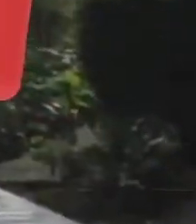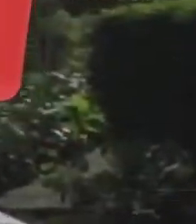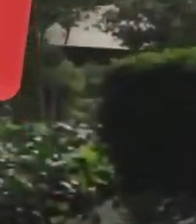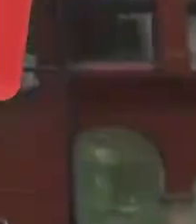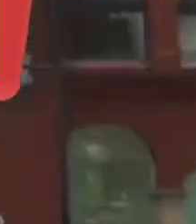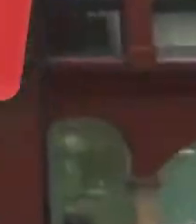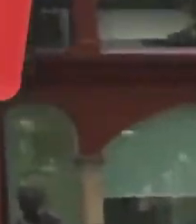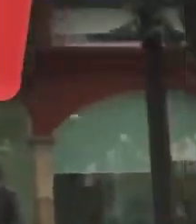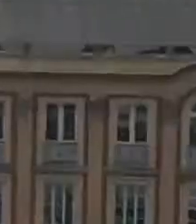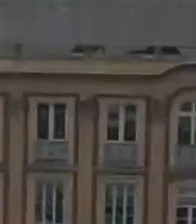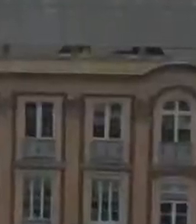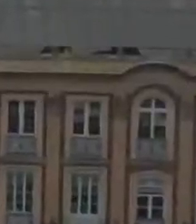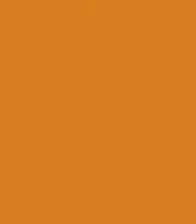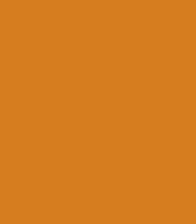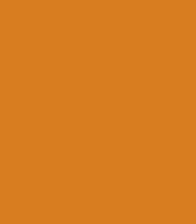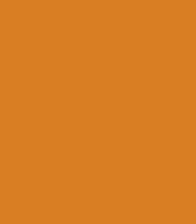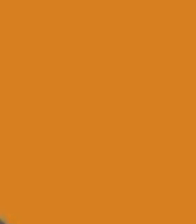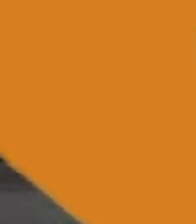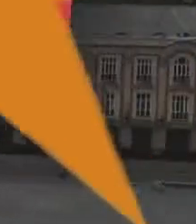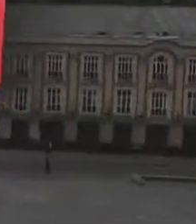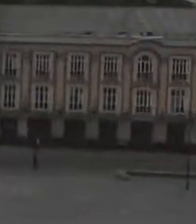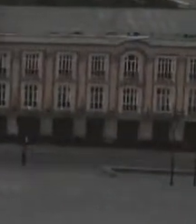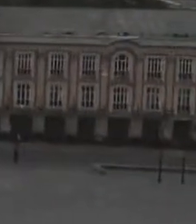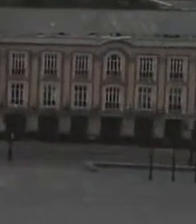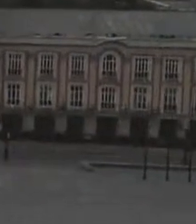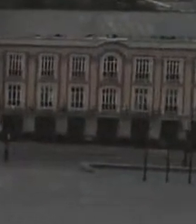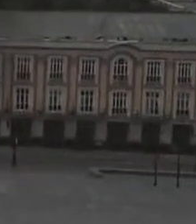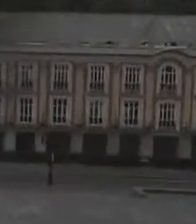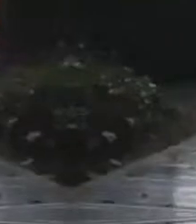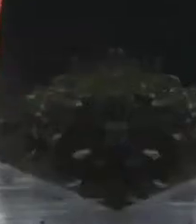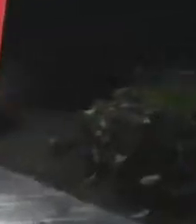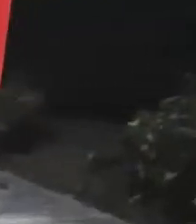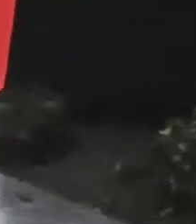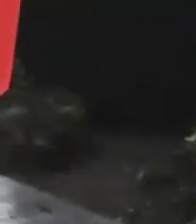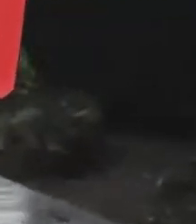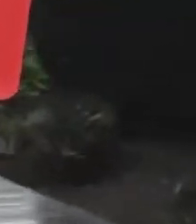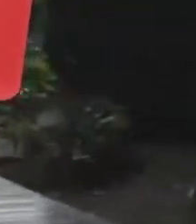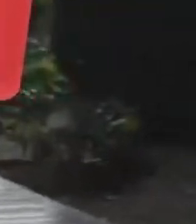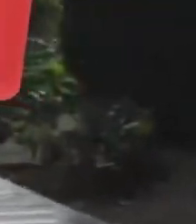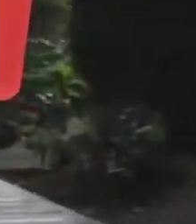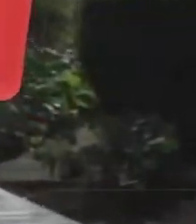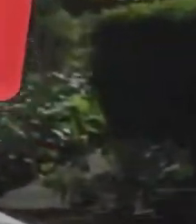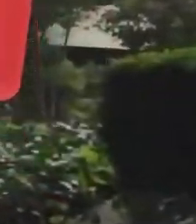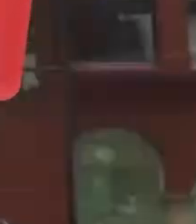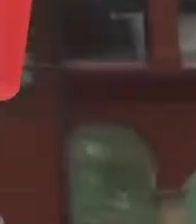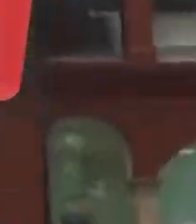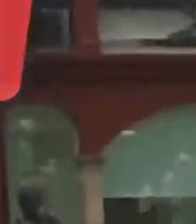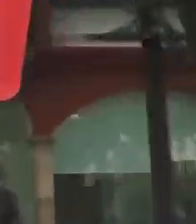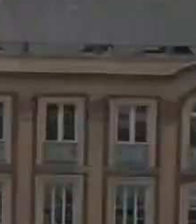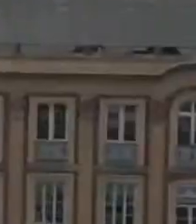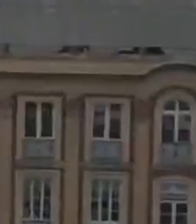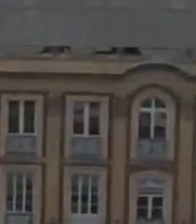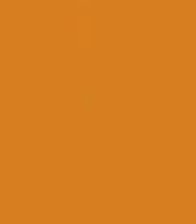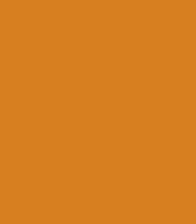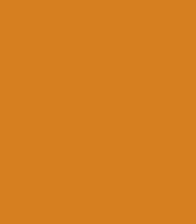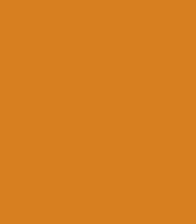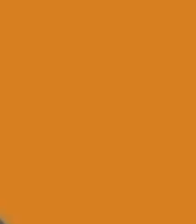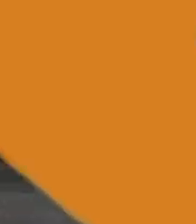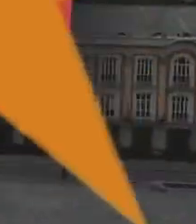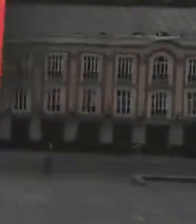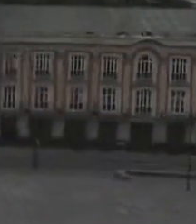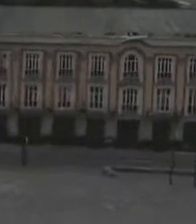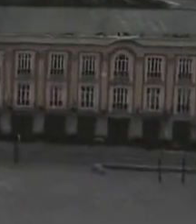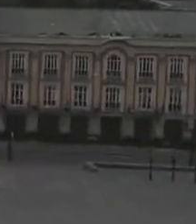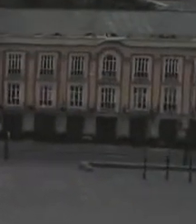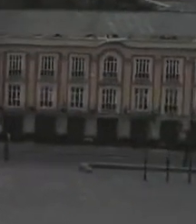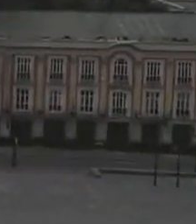para la ciudadanía. Al día con la alcaldía. Información de primera mano para la ciudadanía. Al